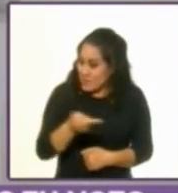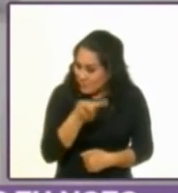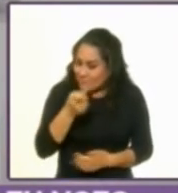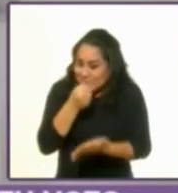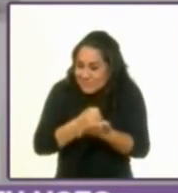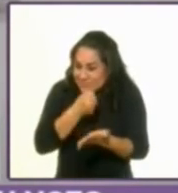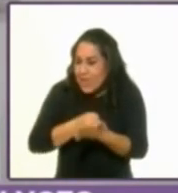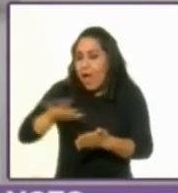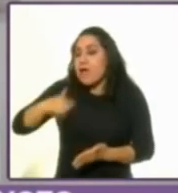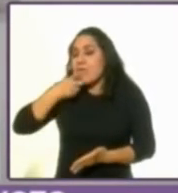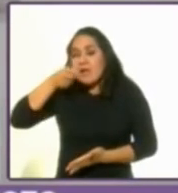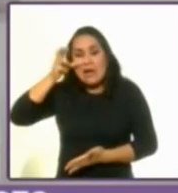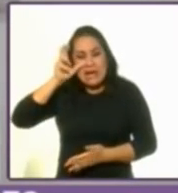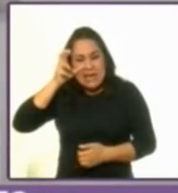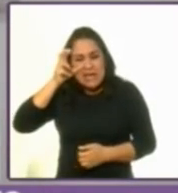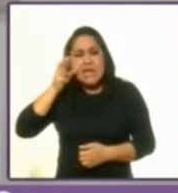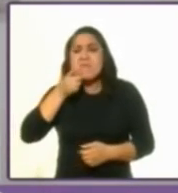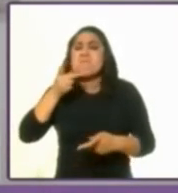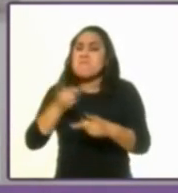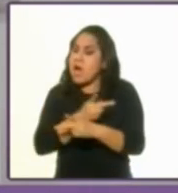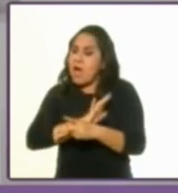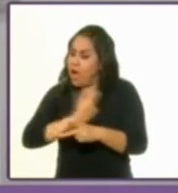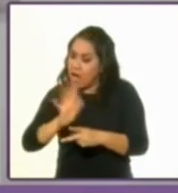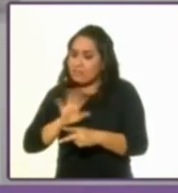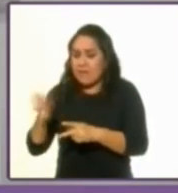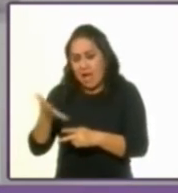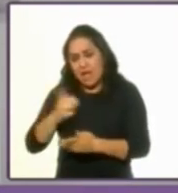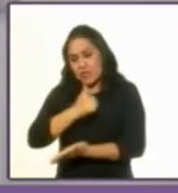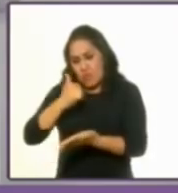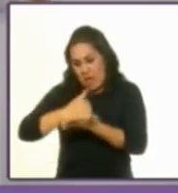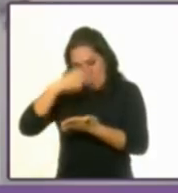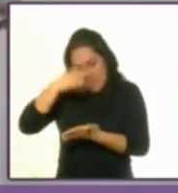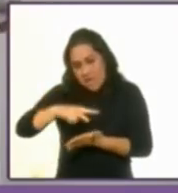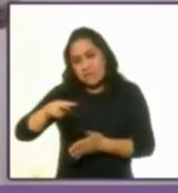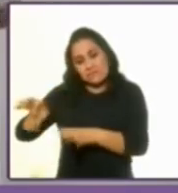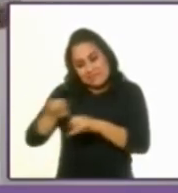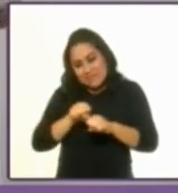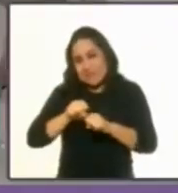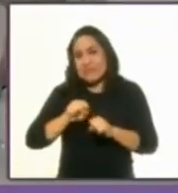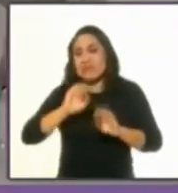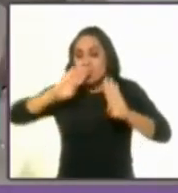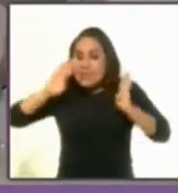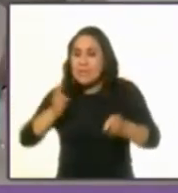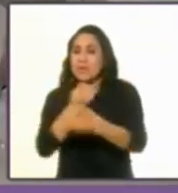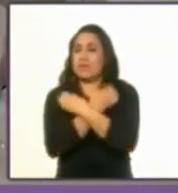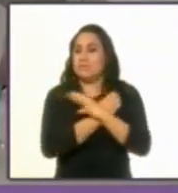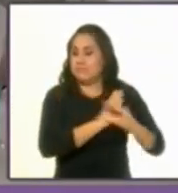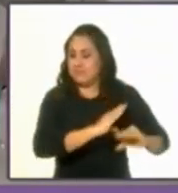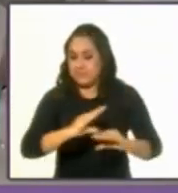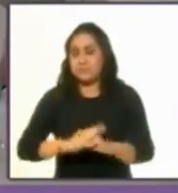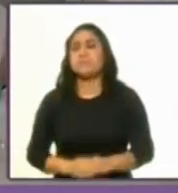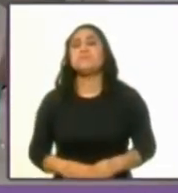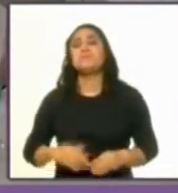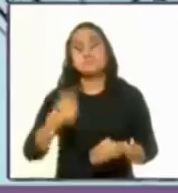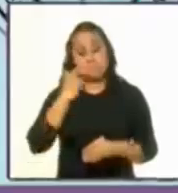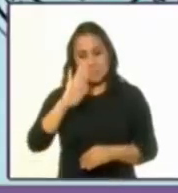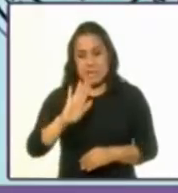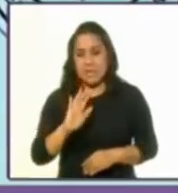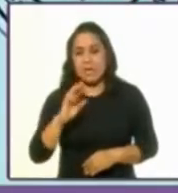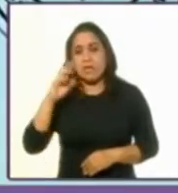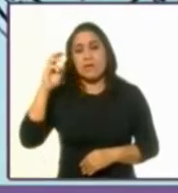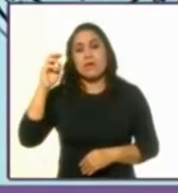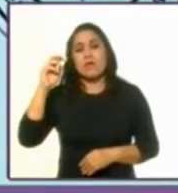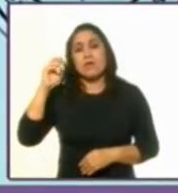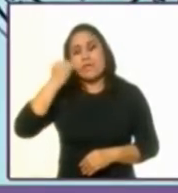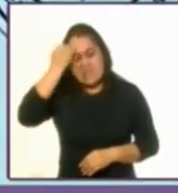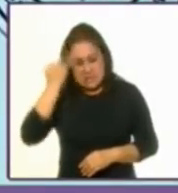raphael sobre y la descentralización de la educación en la ciudad de méxico- cuál es tu postura alejandra barragán ido diciendo abiertamente irma que vas a